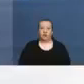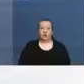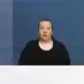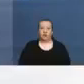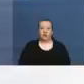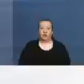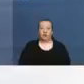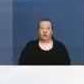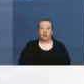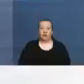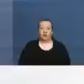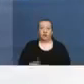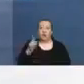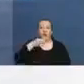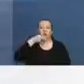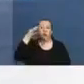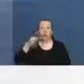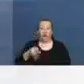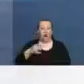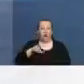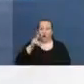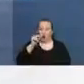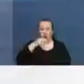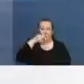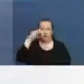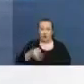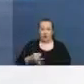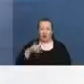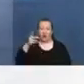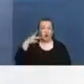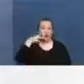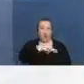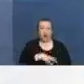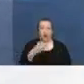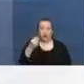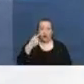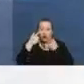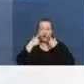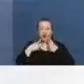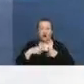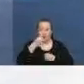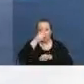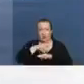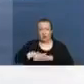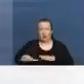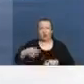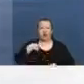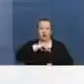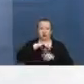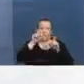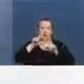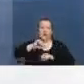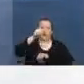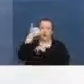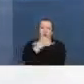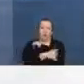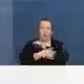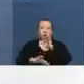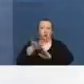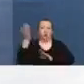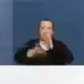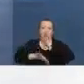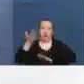de su riqueza de origen inmoral son las lágrimas hasta la sangre de nuestro inmigrante en que nos conocemos la